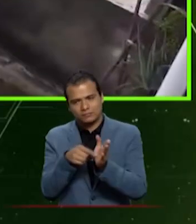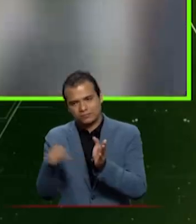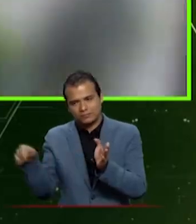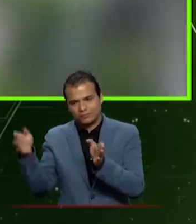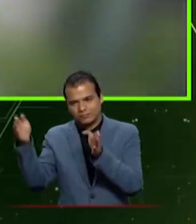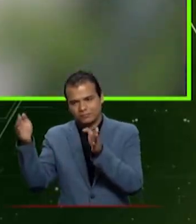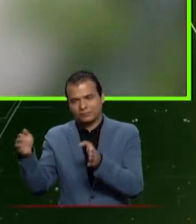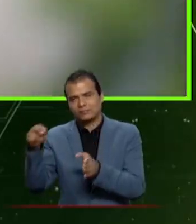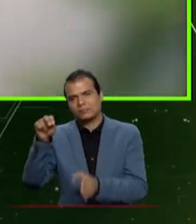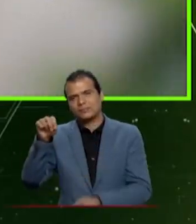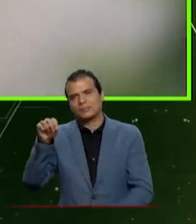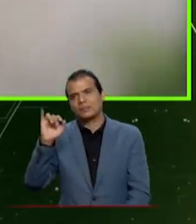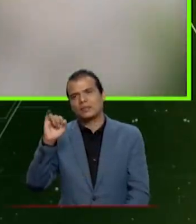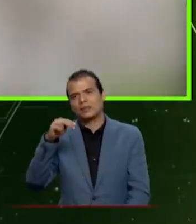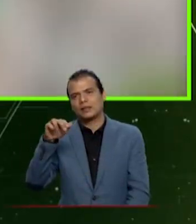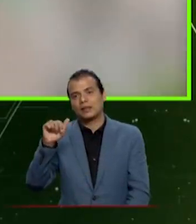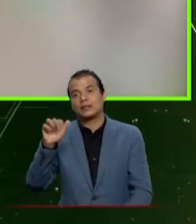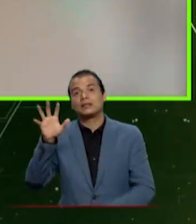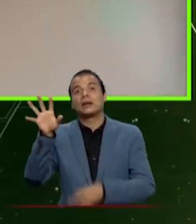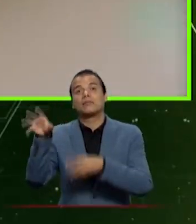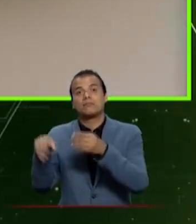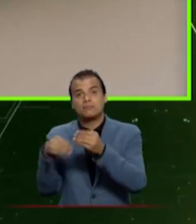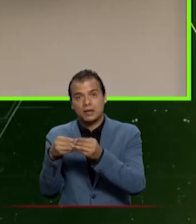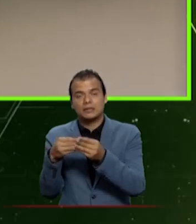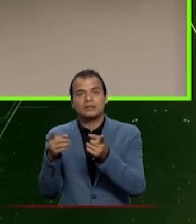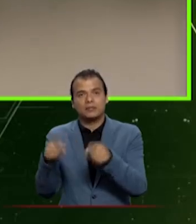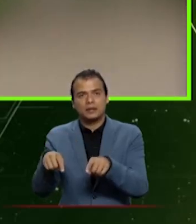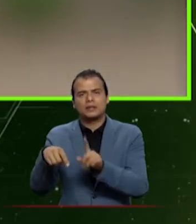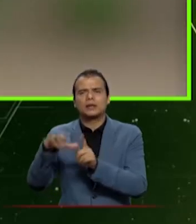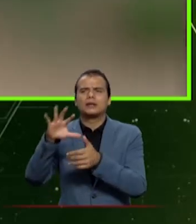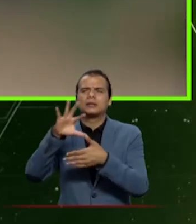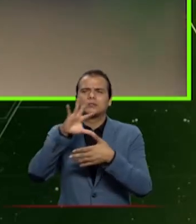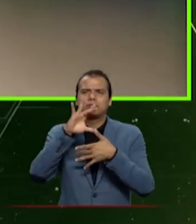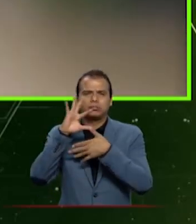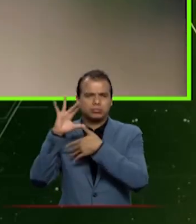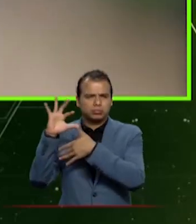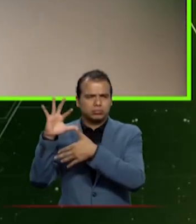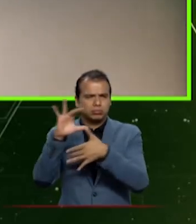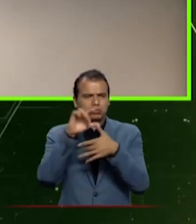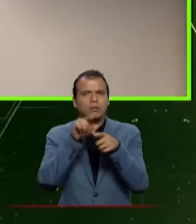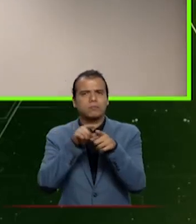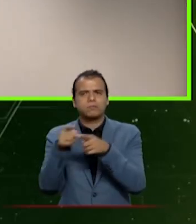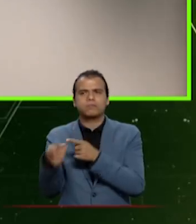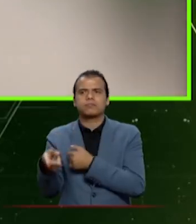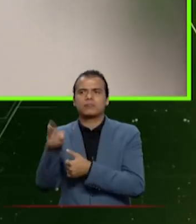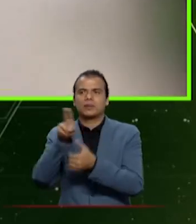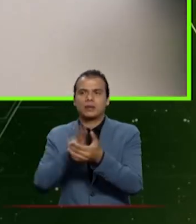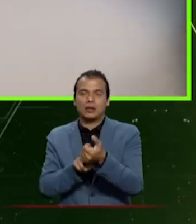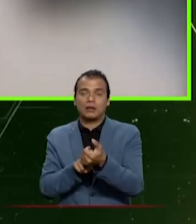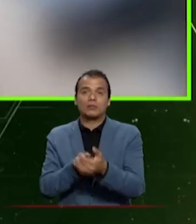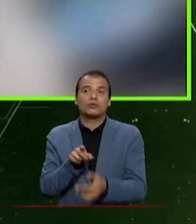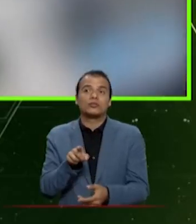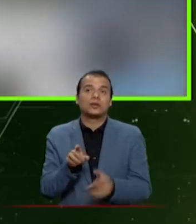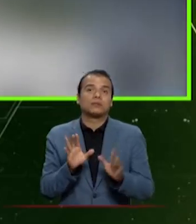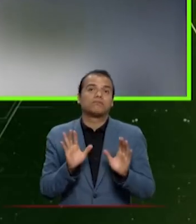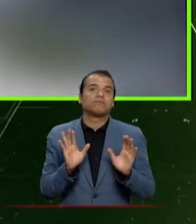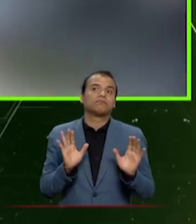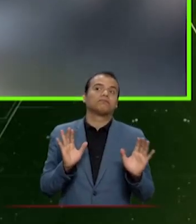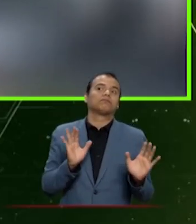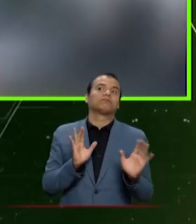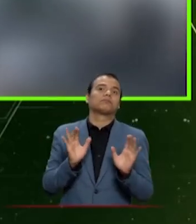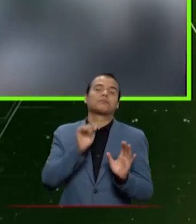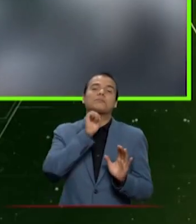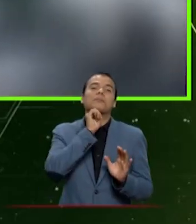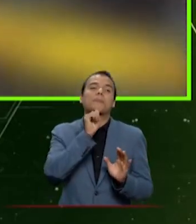consolide se le suma otro factor y es el de Los huracanes y uno dirá Bueno pero esos Huracanes como que están lejos de acá pero al